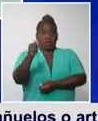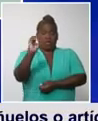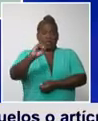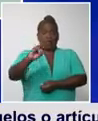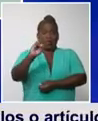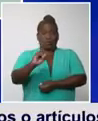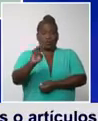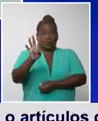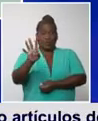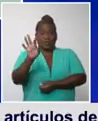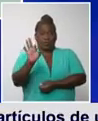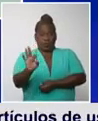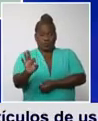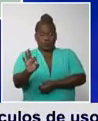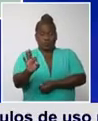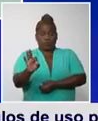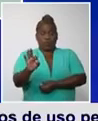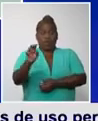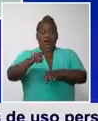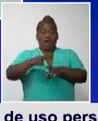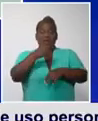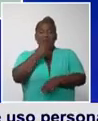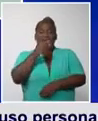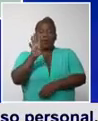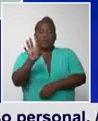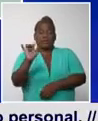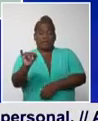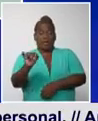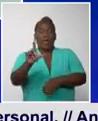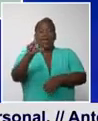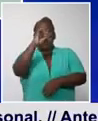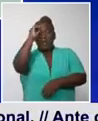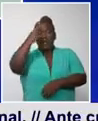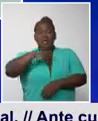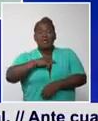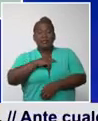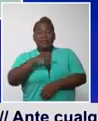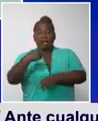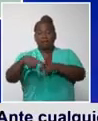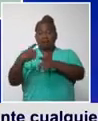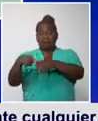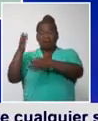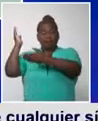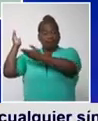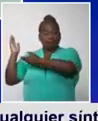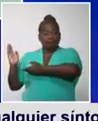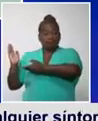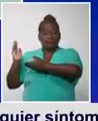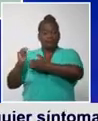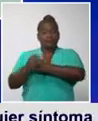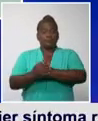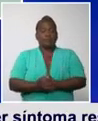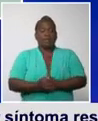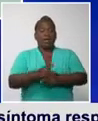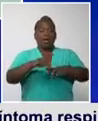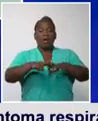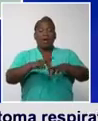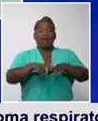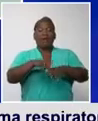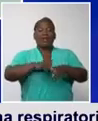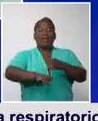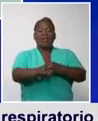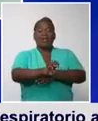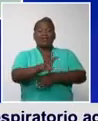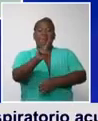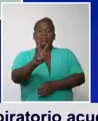Vieja 46, La Lisa 41, Centro Habana 36, Cerro 35, Habana del Este